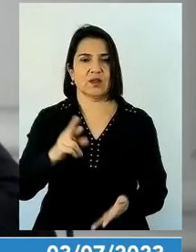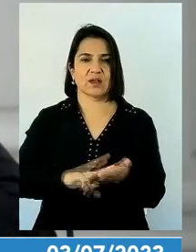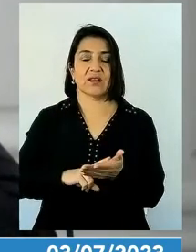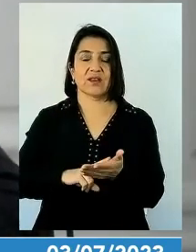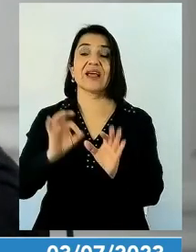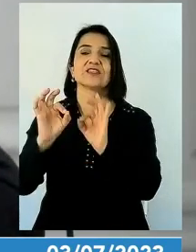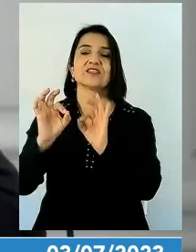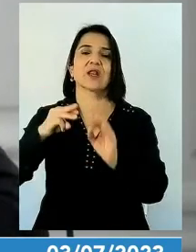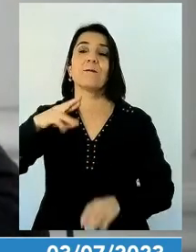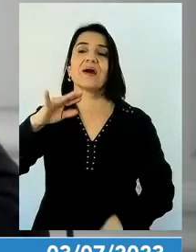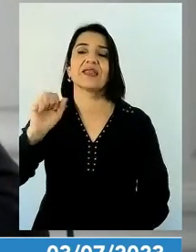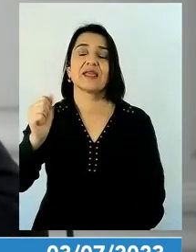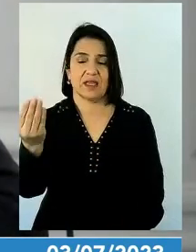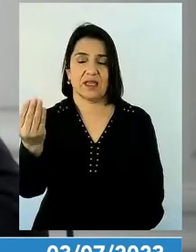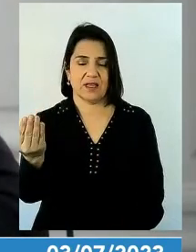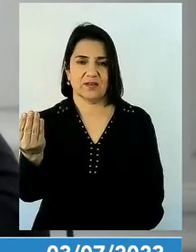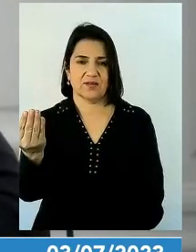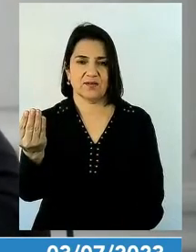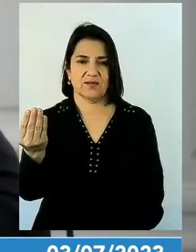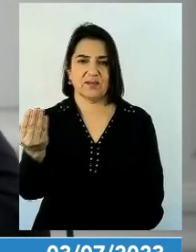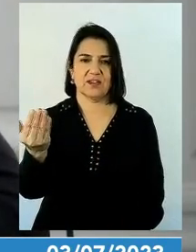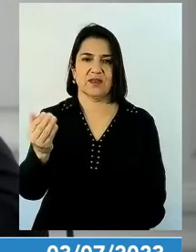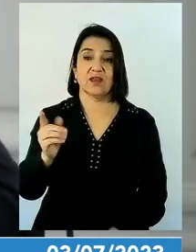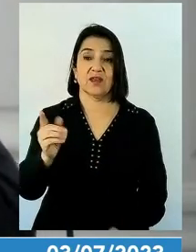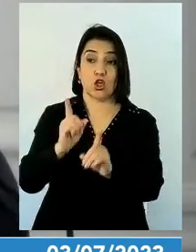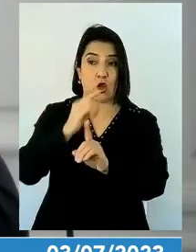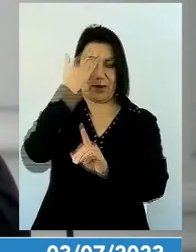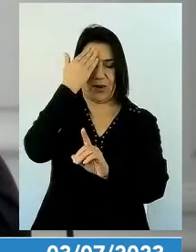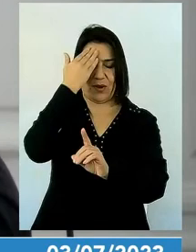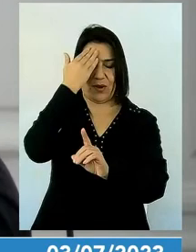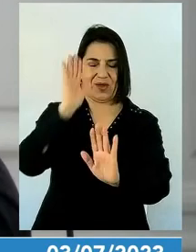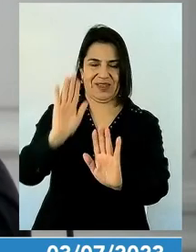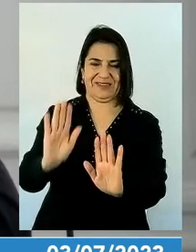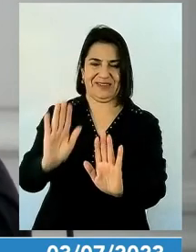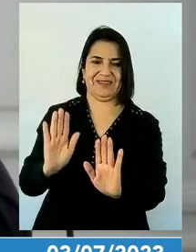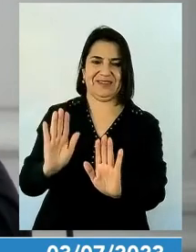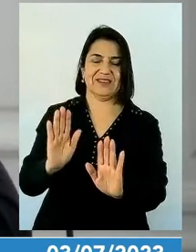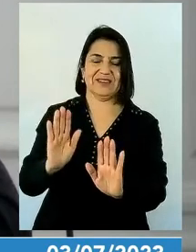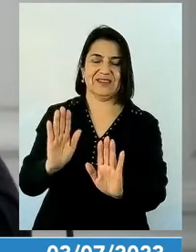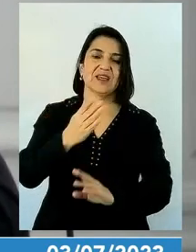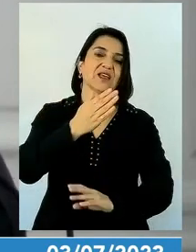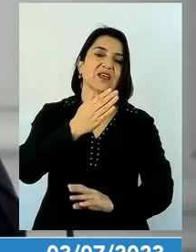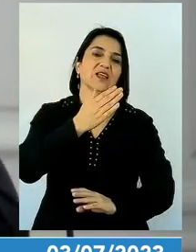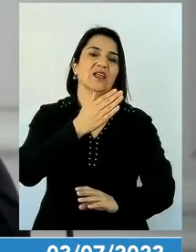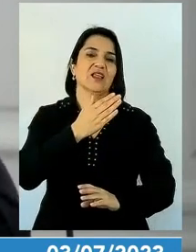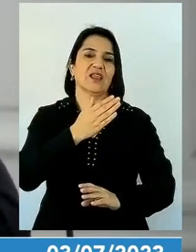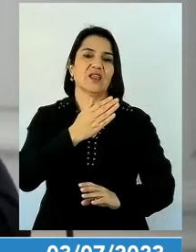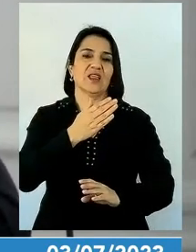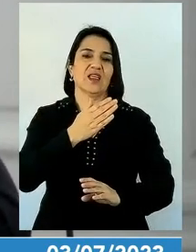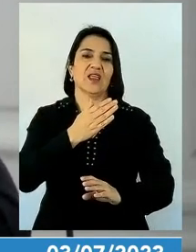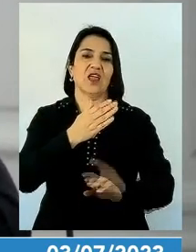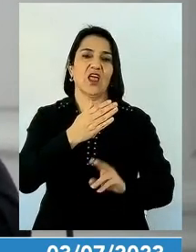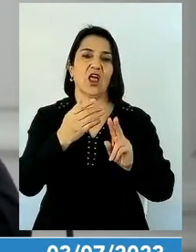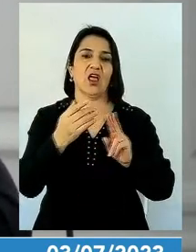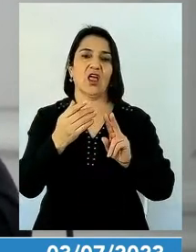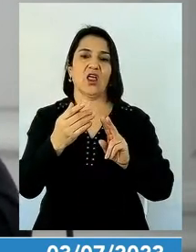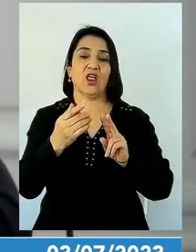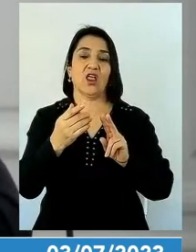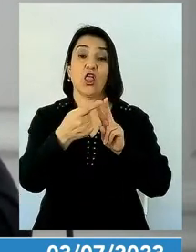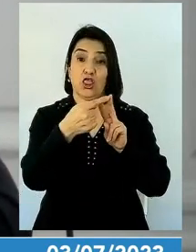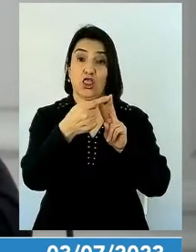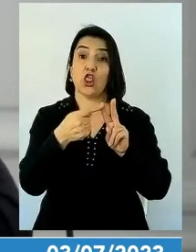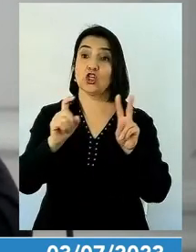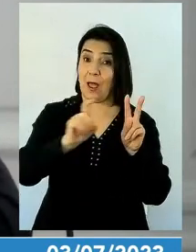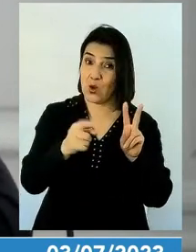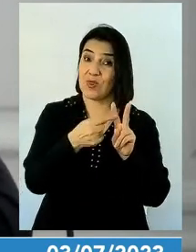señora María, no se preocupe. Vamos a escuchar dos preguntas más. Tenemos un sistema, un esquema aquí. Dos preguntas más y